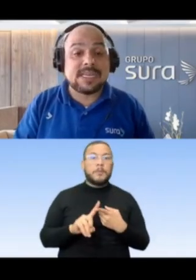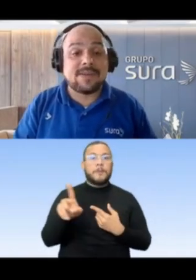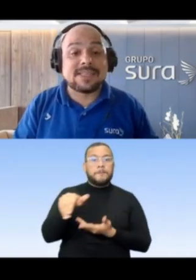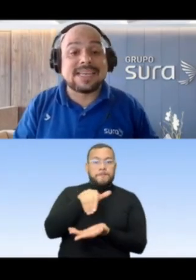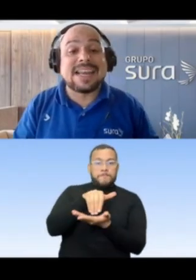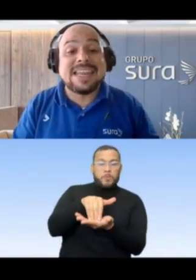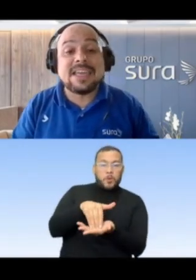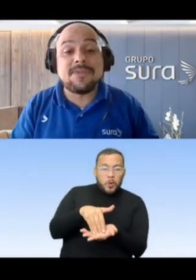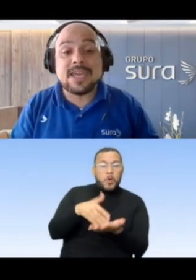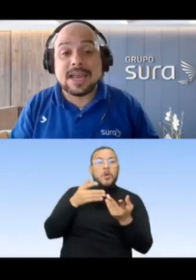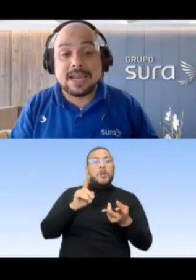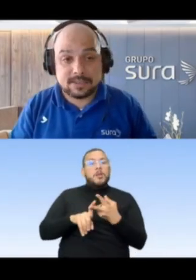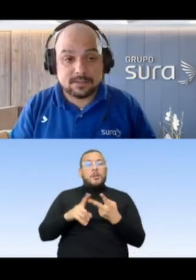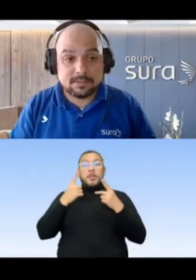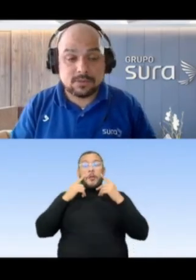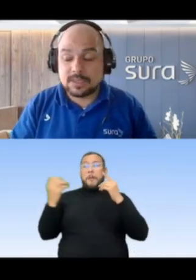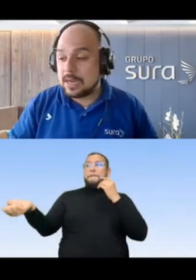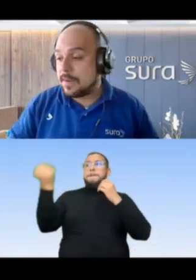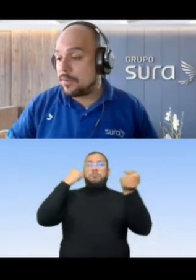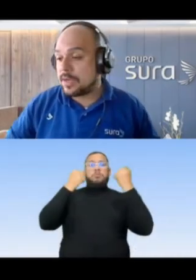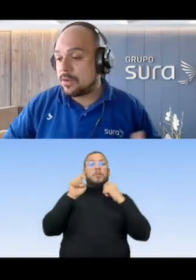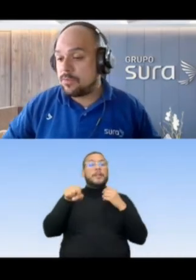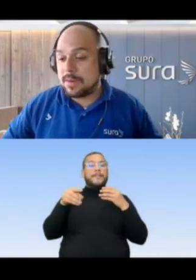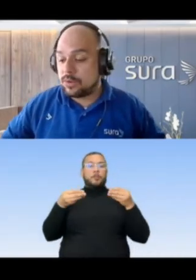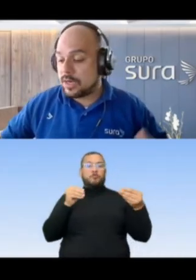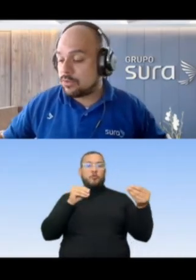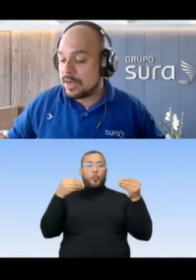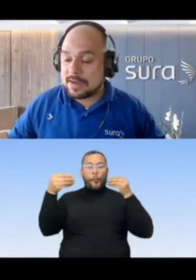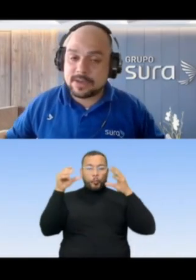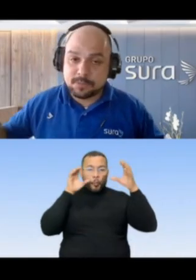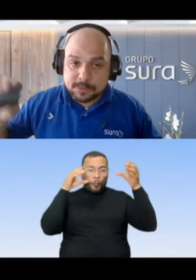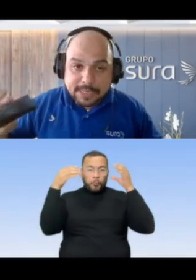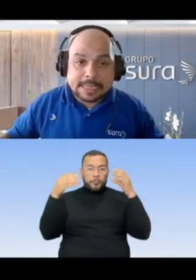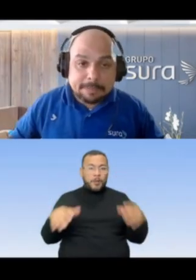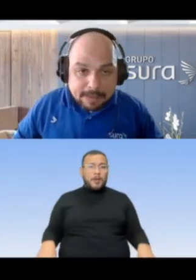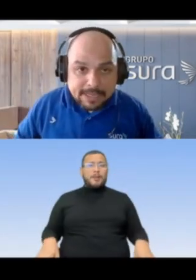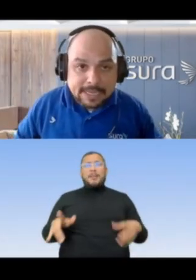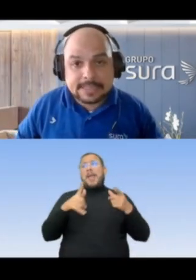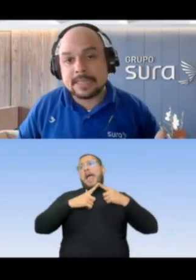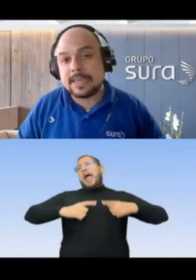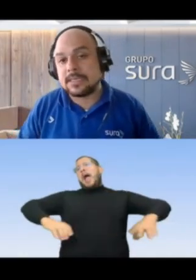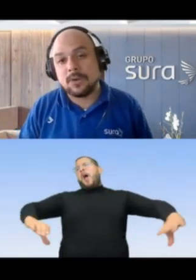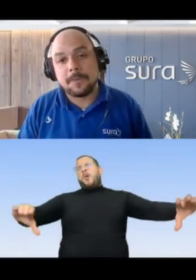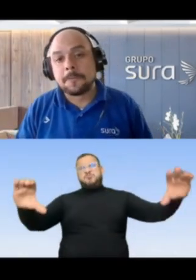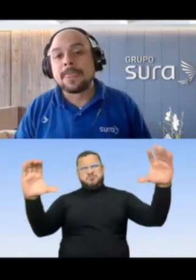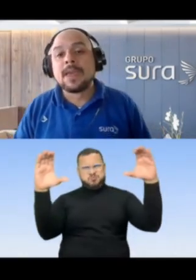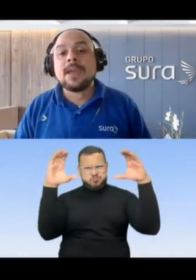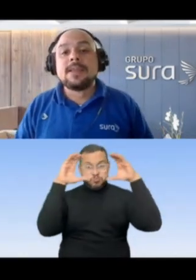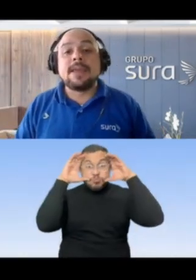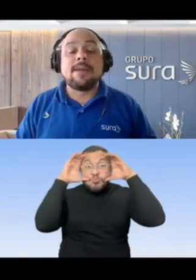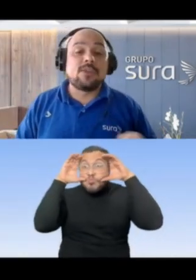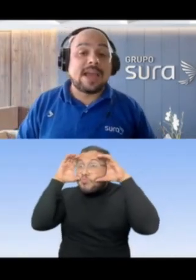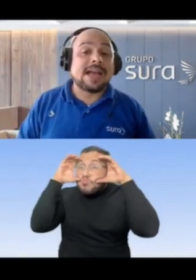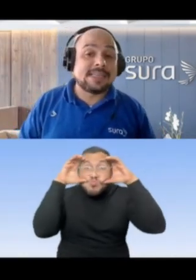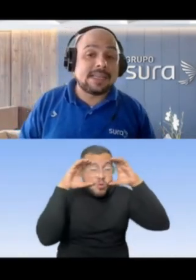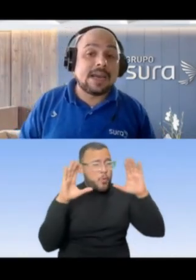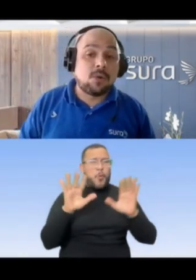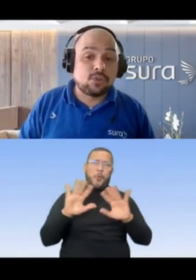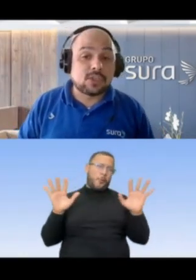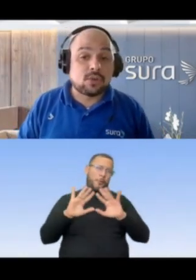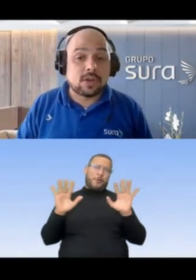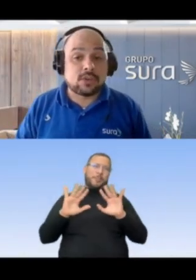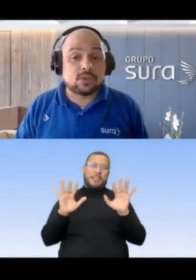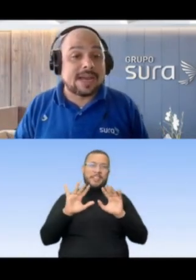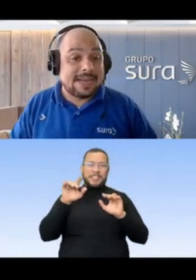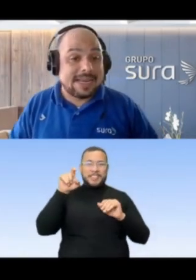a los golpes y deben ser livianas. No que le vamos a dar un mamotreto de gafas pues para que el brigadista ande así, no. Debemos de